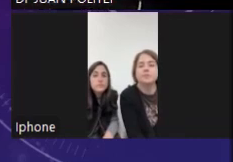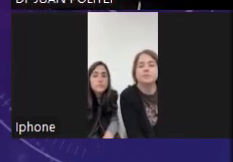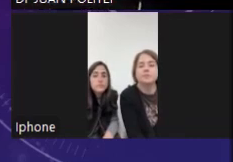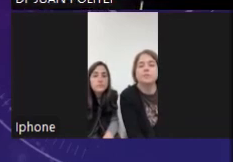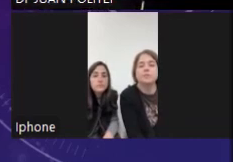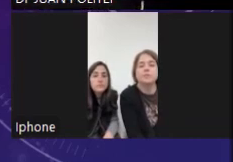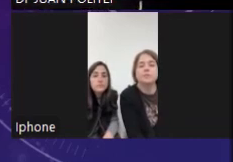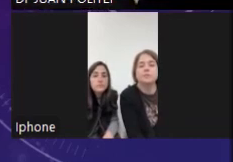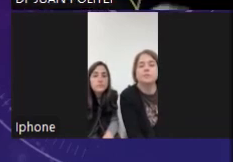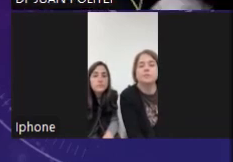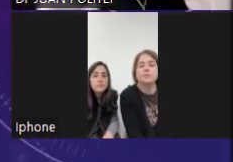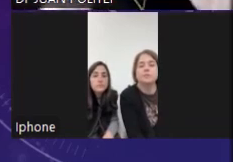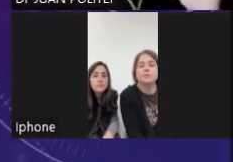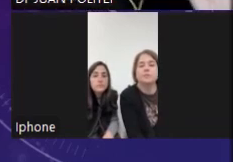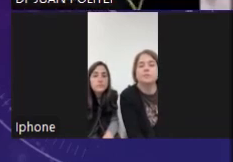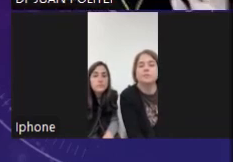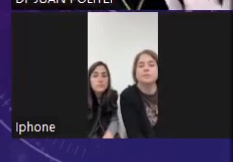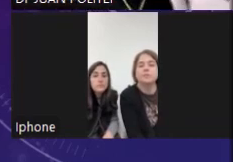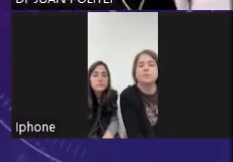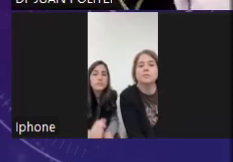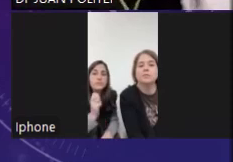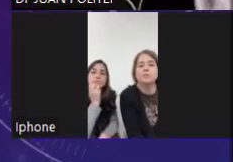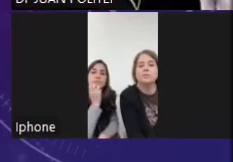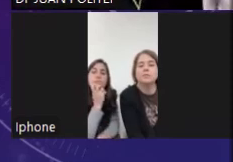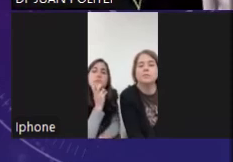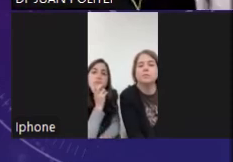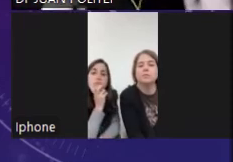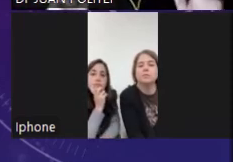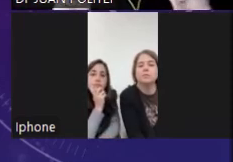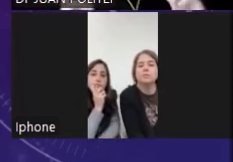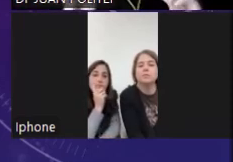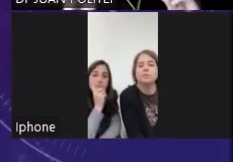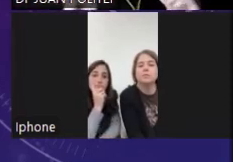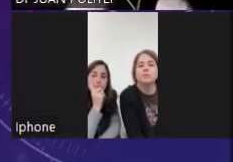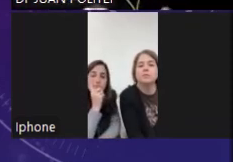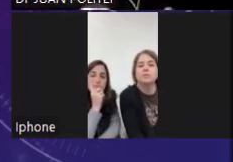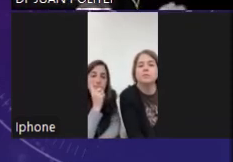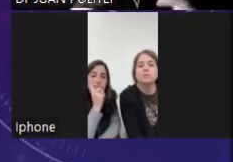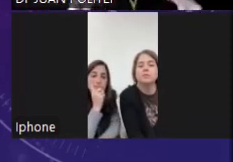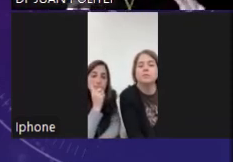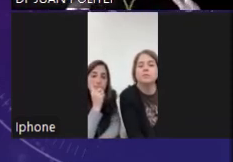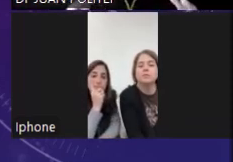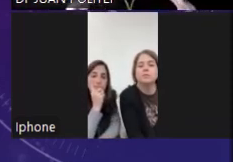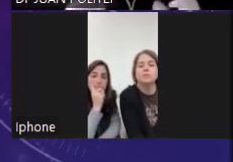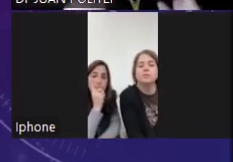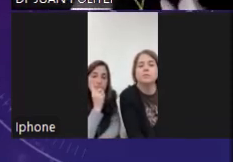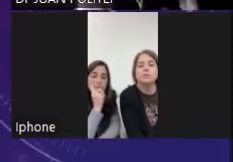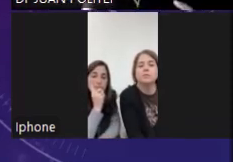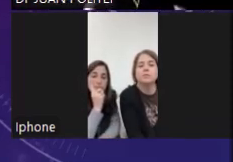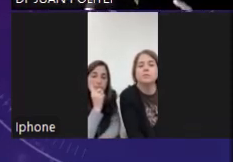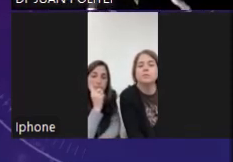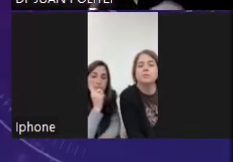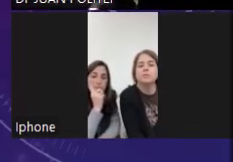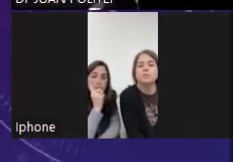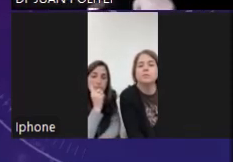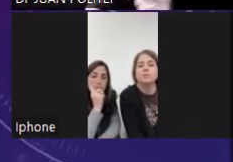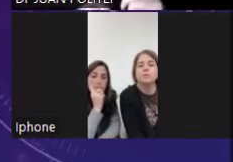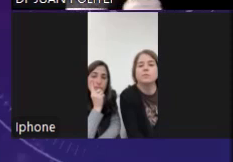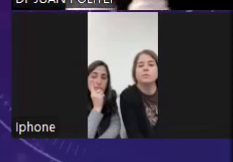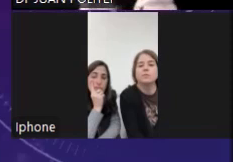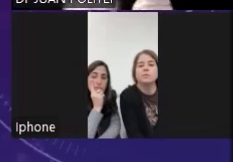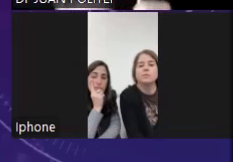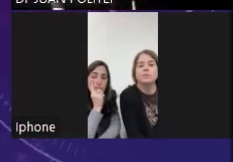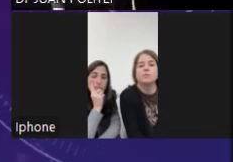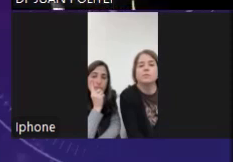esto, hay algunas cosas que las voy a pasar, pero me gustaría hacer hincapié en algunas cosas que los pacientes tienen que saber, que